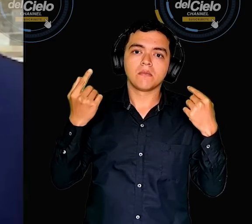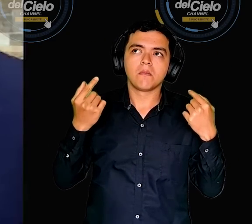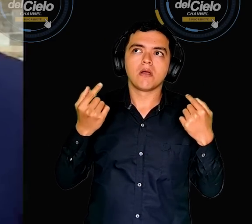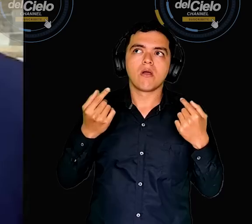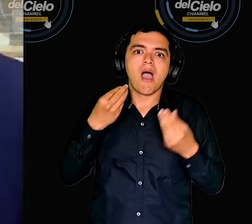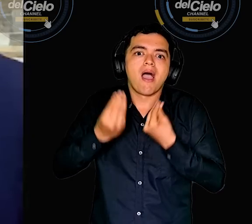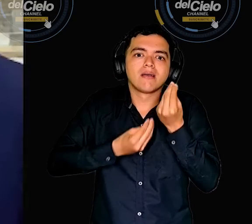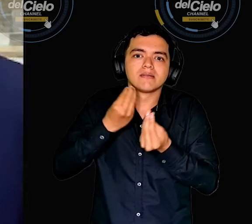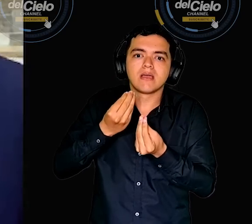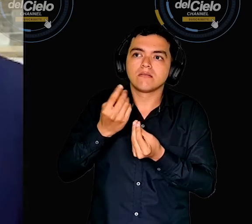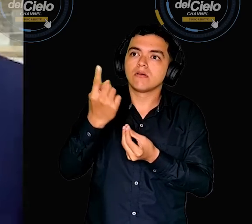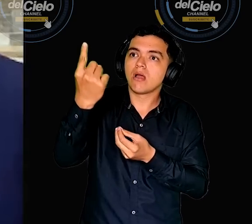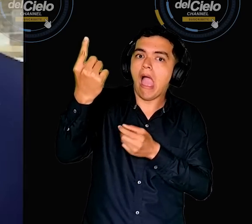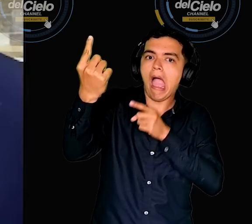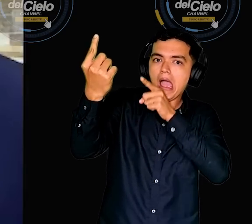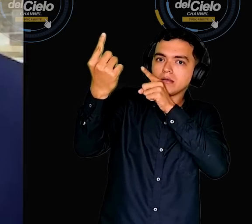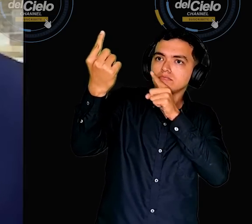Amén.